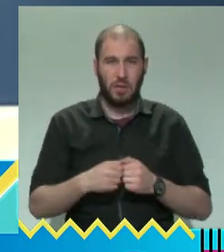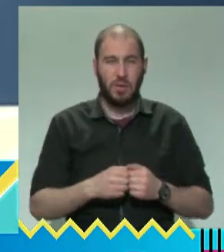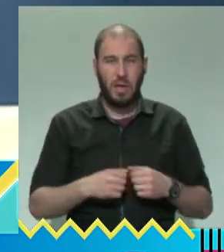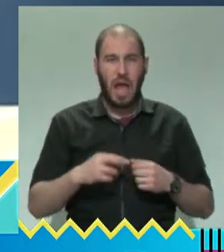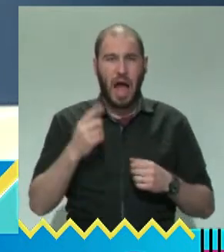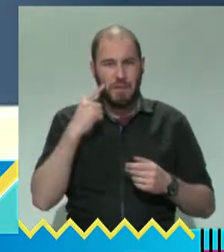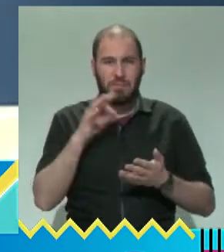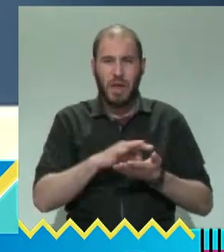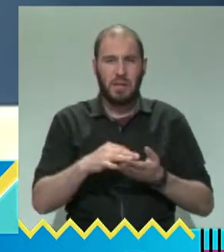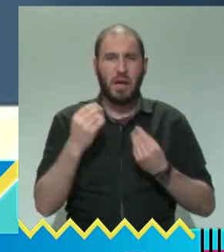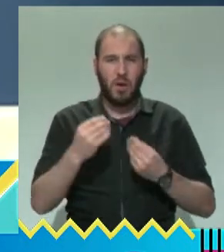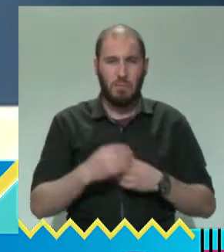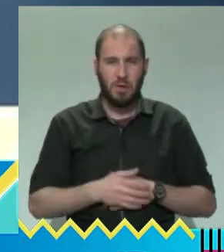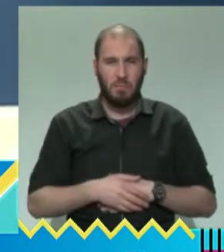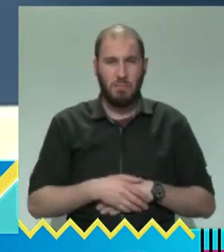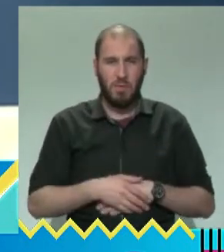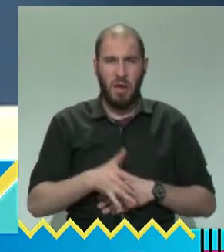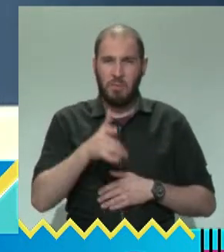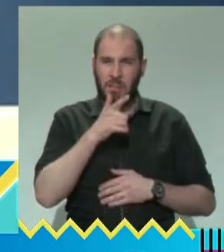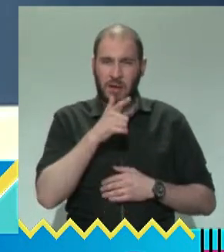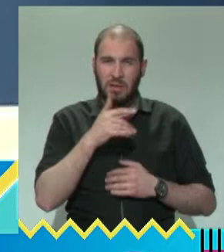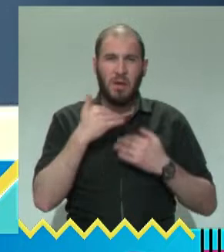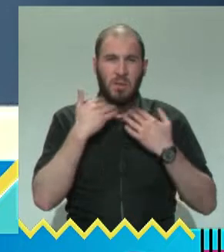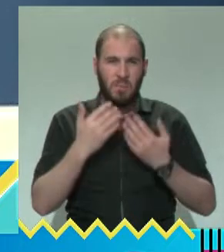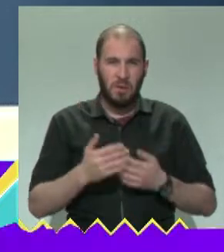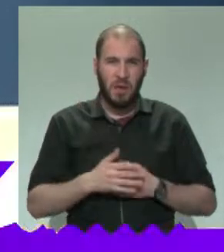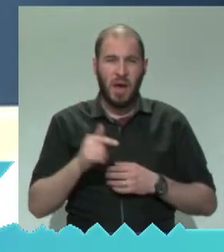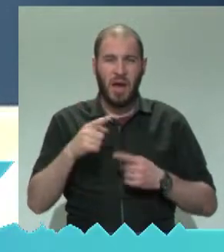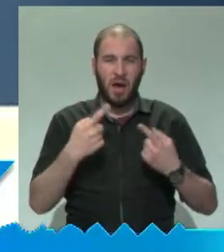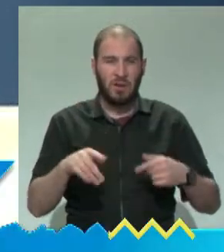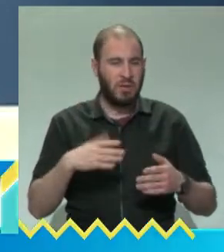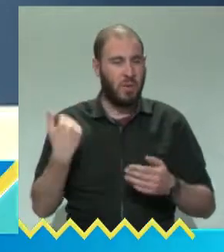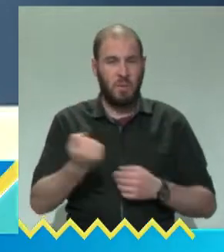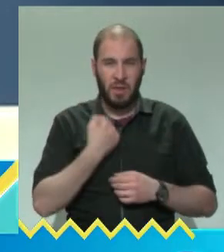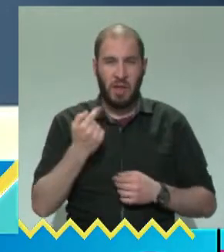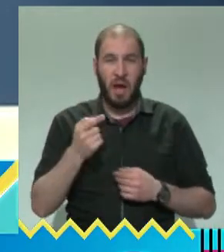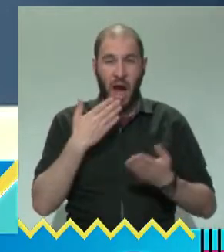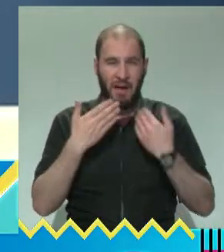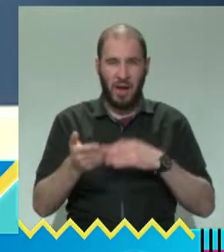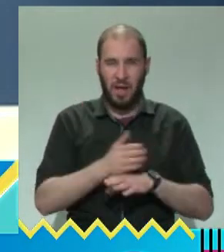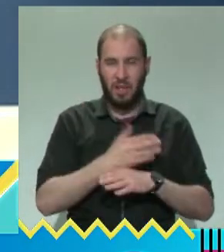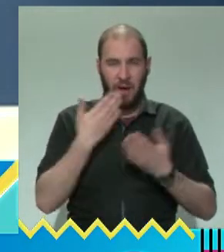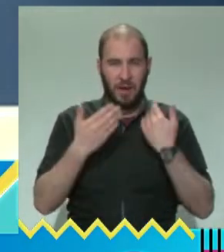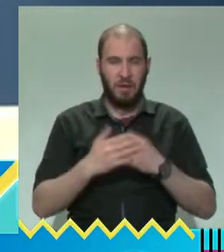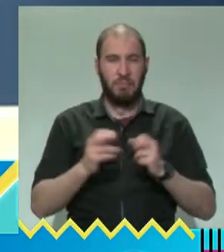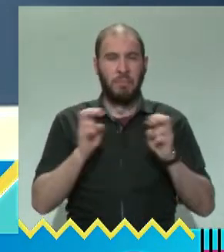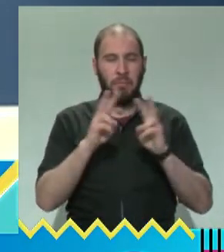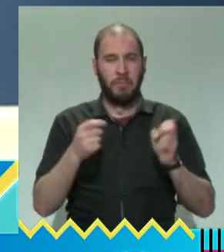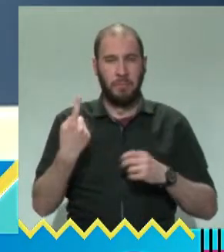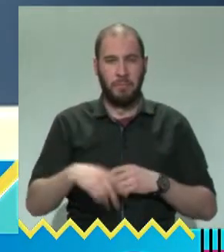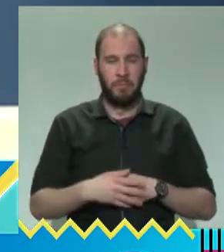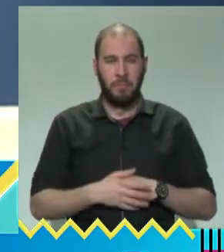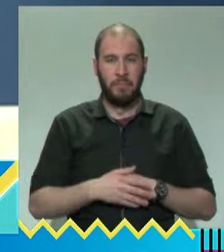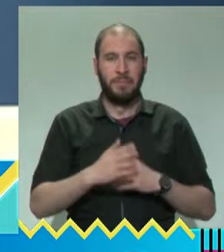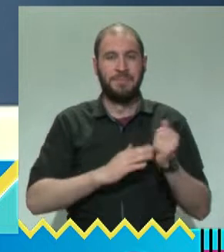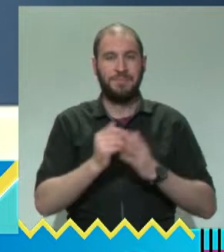qué plantar, cómo plantar. Y yo creo que más allá de eso hay un elemento central que algo comentaban recién, que está vinculado a las